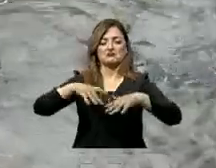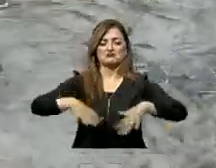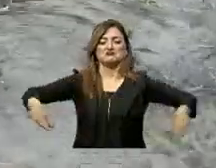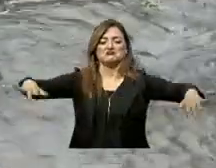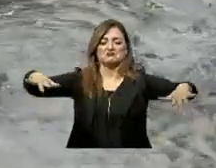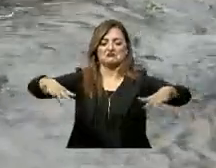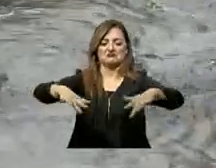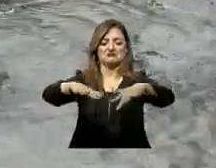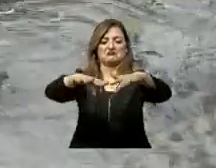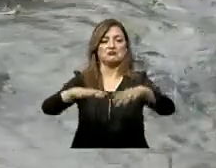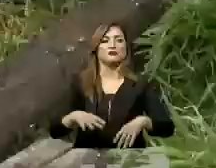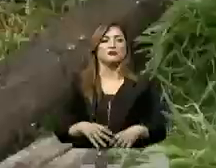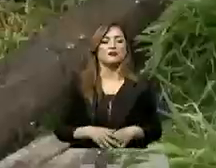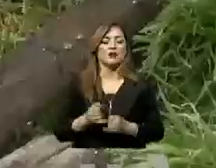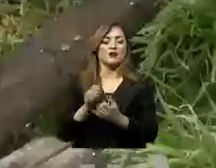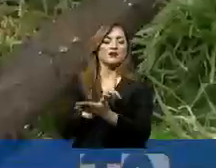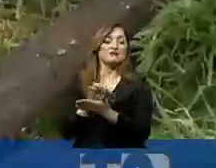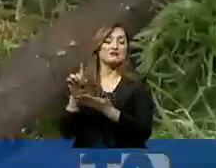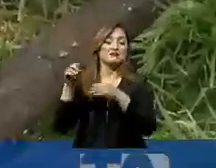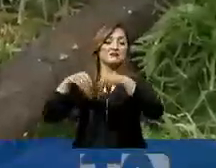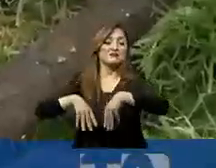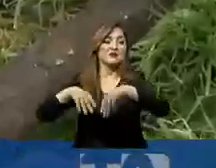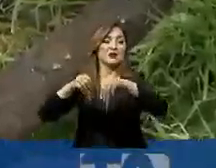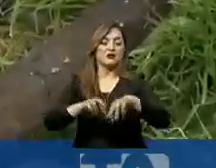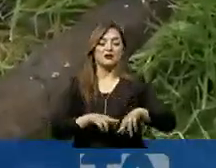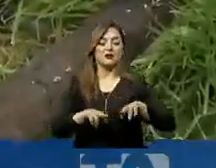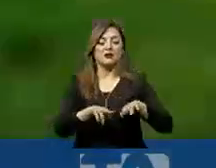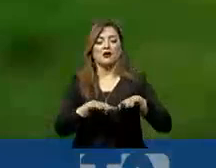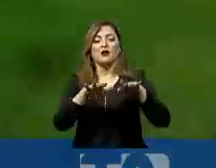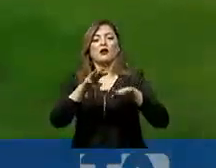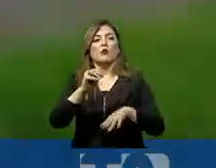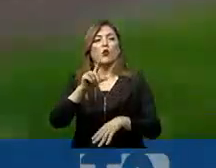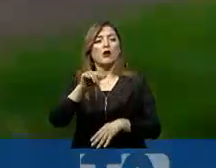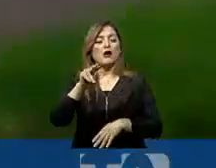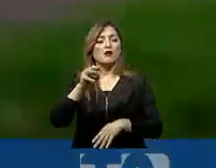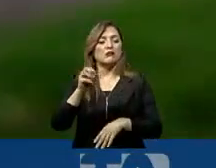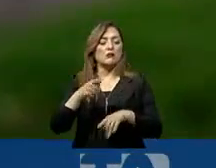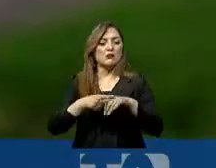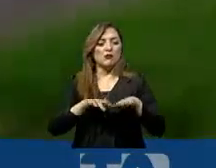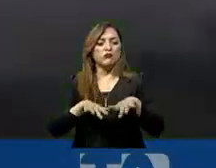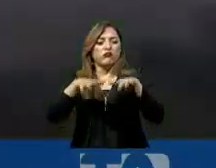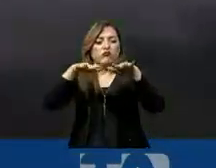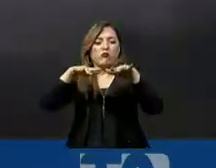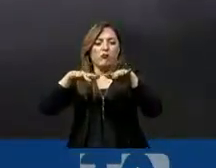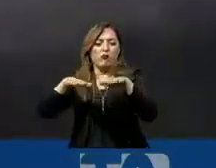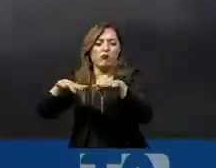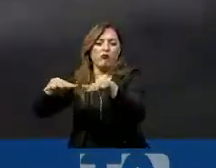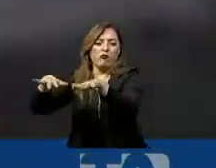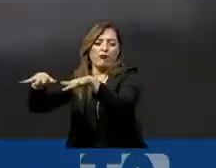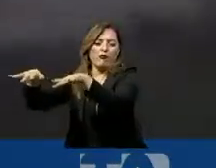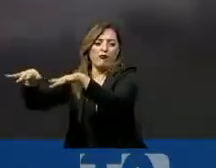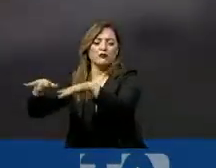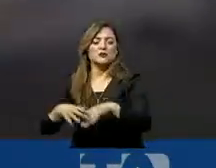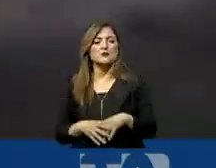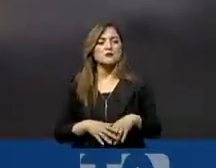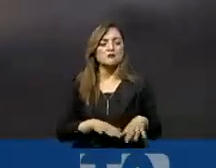Las fuertes lluvias del fin de semana provocaron el desbordamiento del río Molino y varias acequias en el barrio La Avelina, en la parroquia